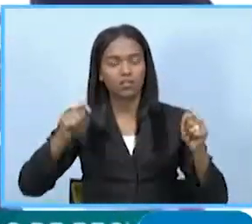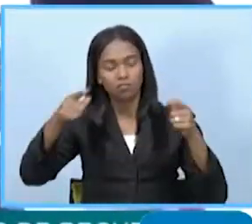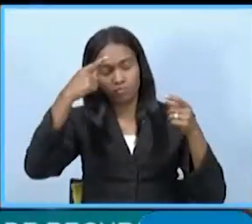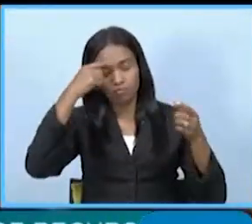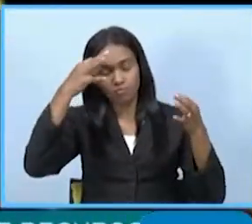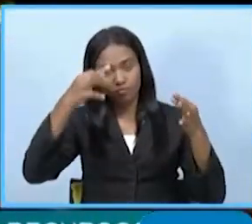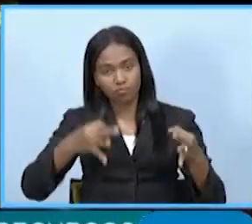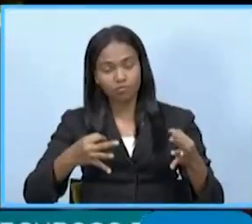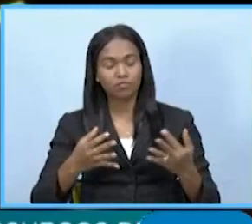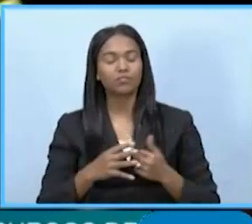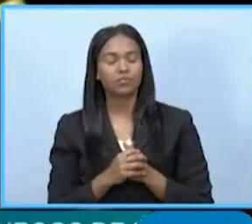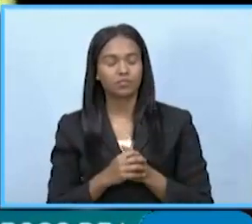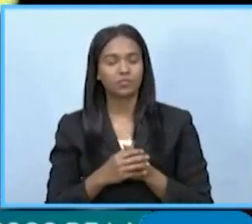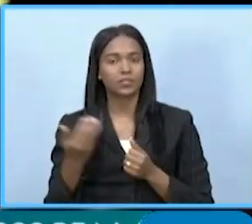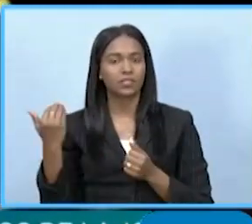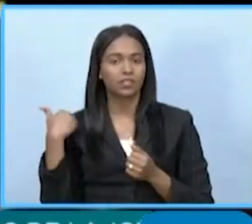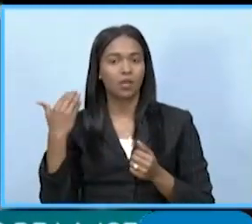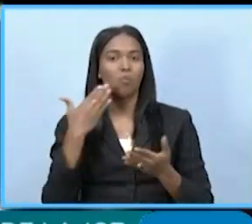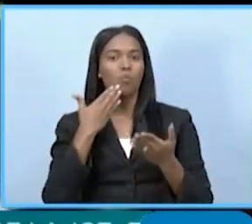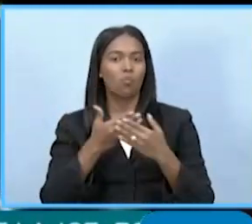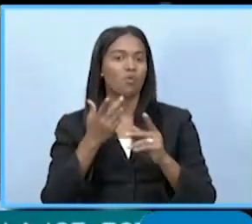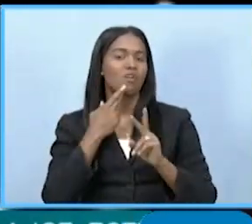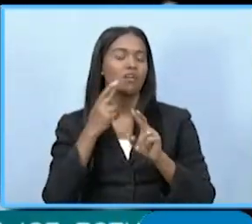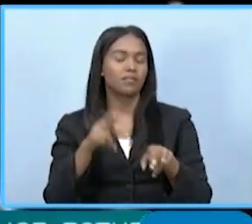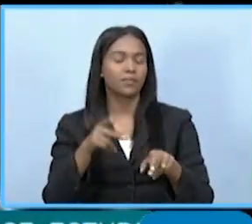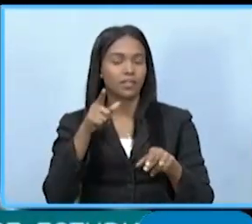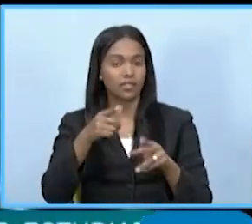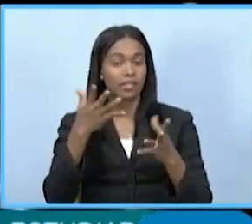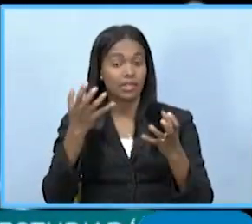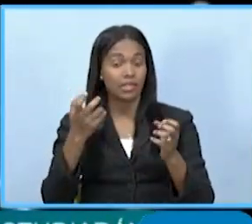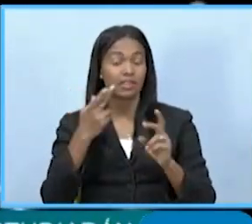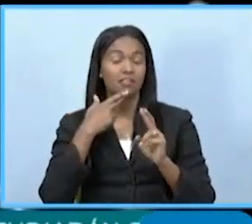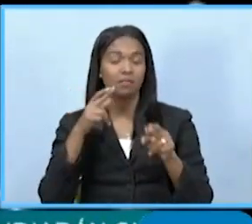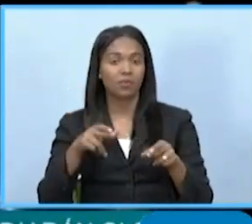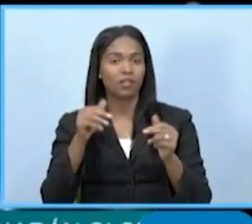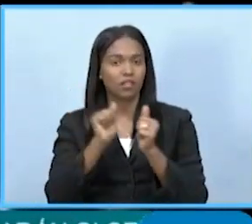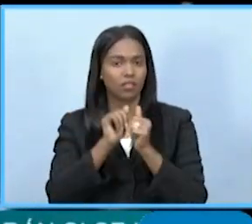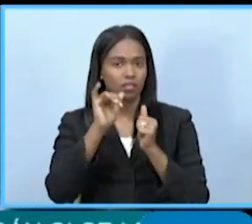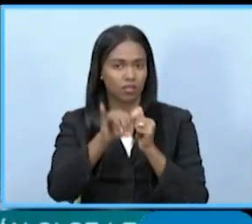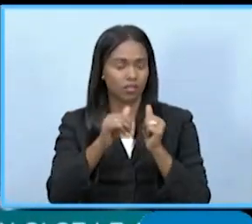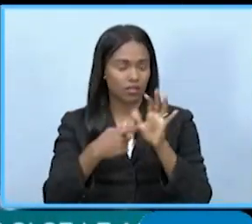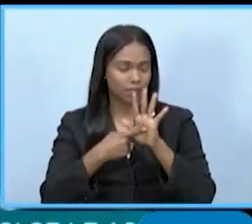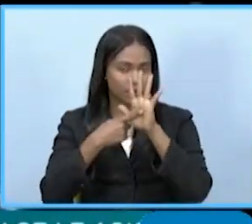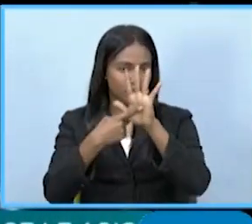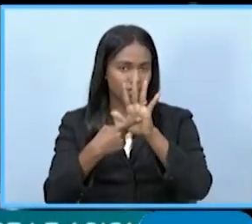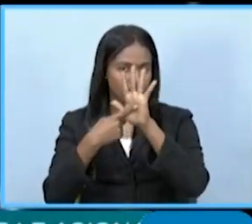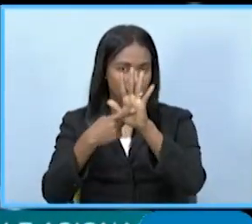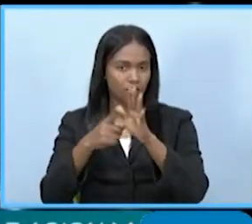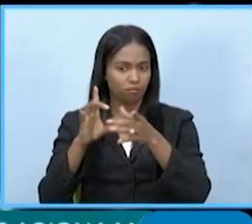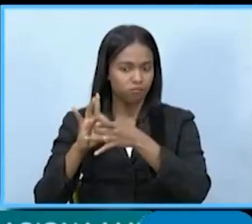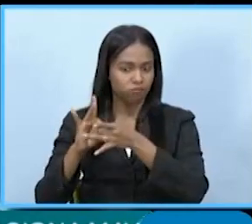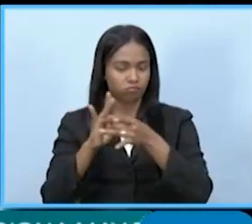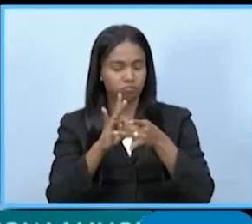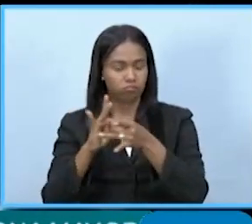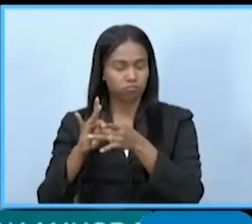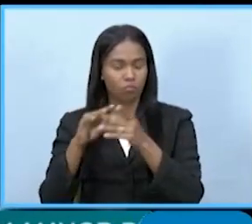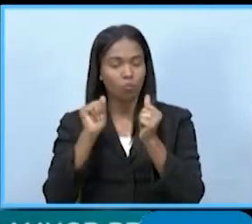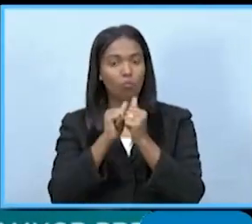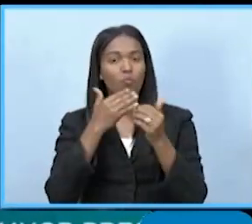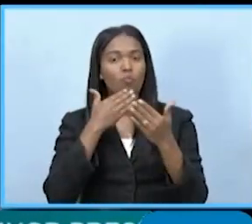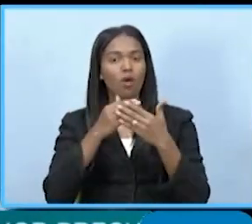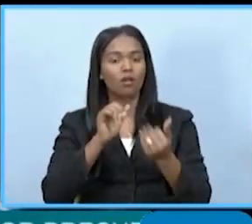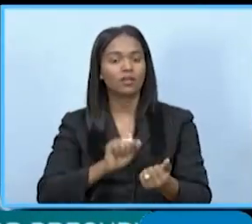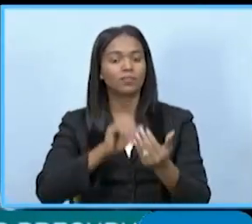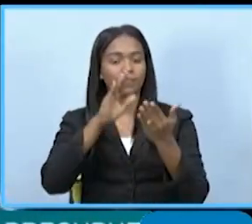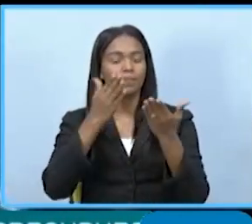decisión. Hay una expectativa de respuesta. Y esa expectativa de respuesta es la expectativa de pacificación, de convivencia. Así que el gran desafío, creo